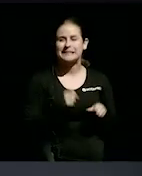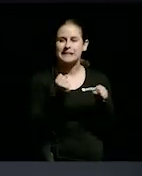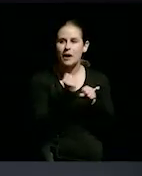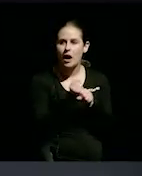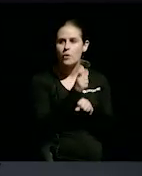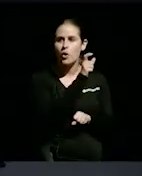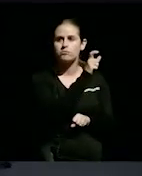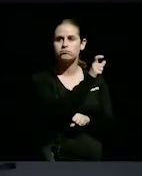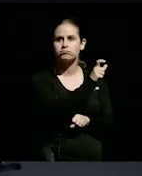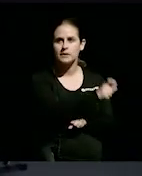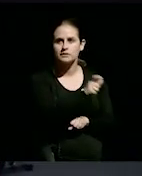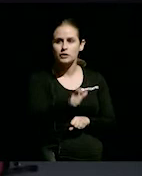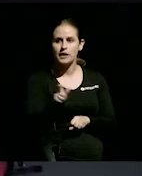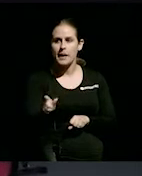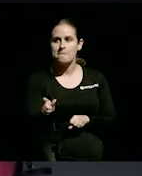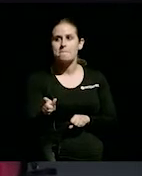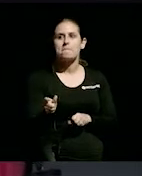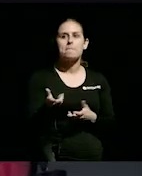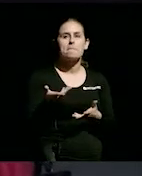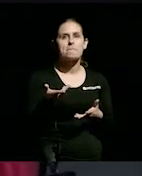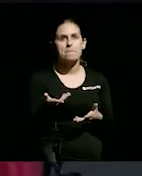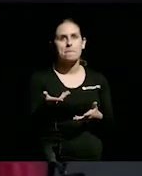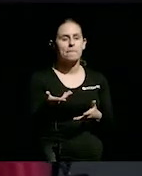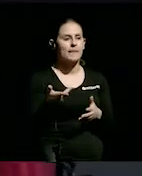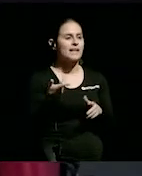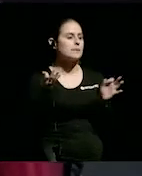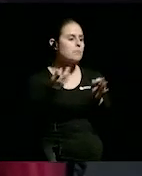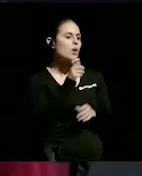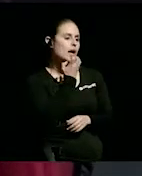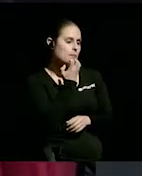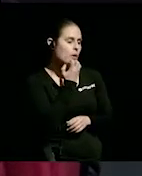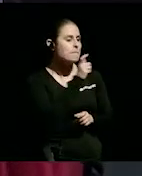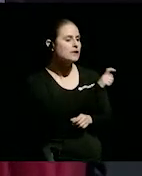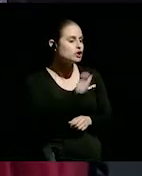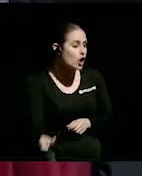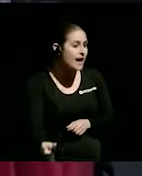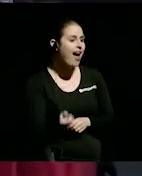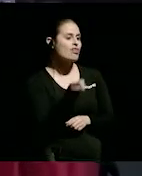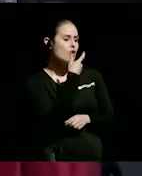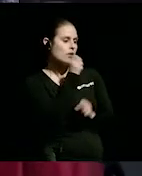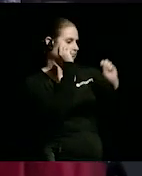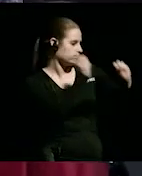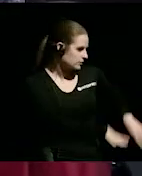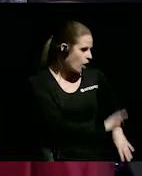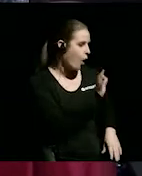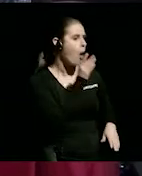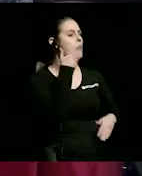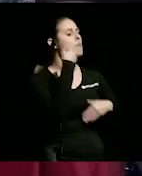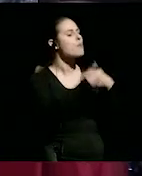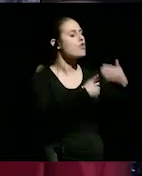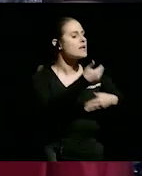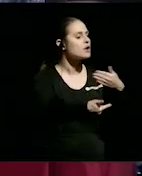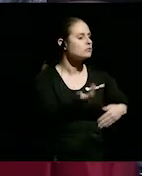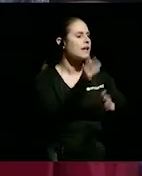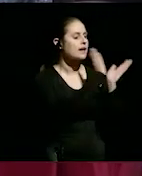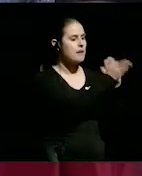con personas que están saliendo de la droga, que están en procesos de rehabilitación.